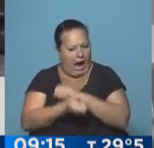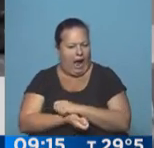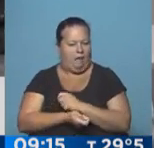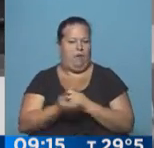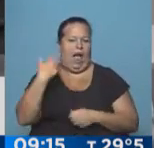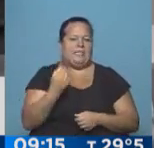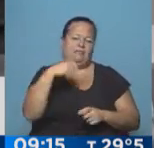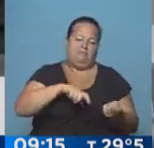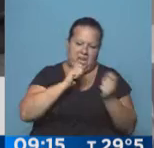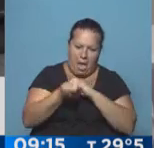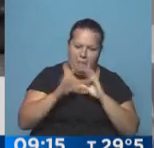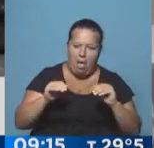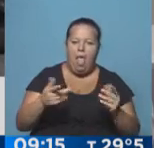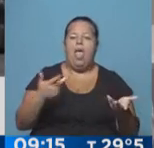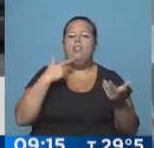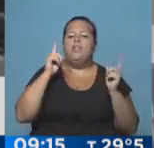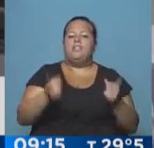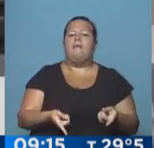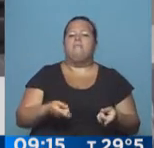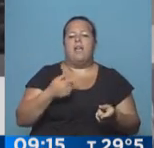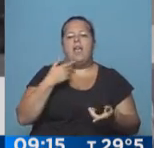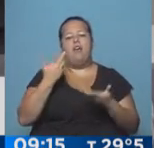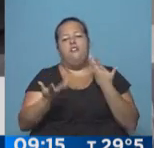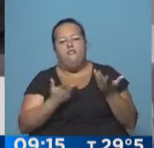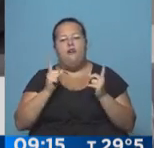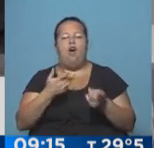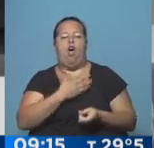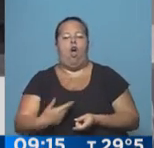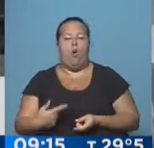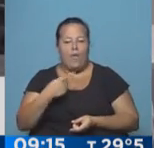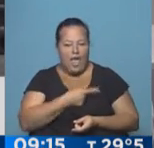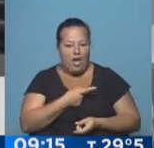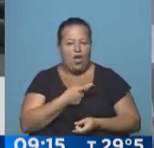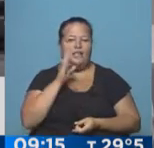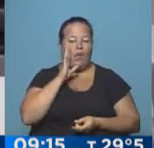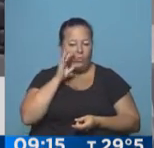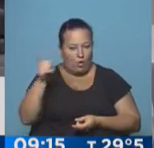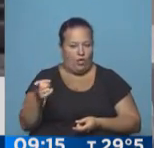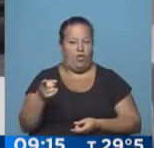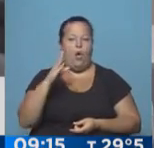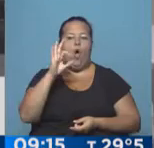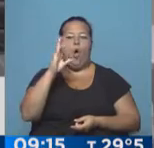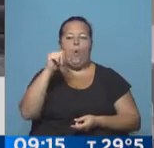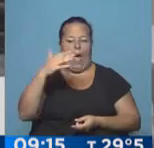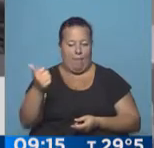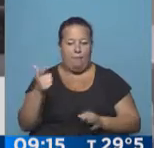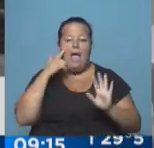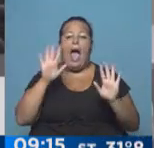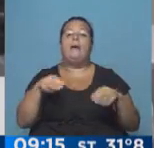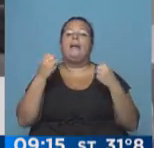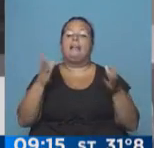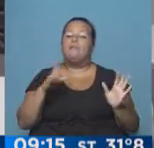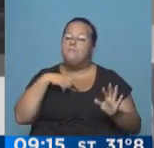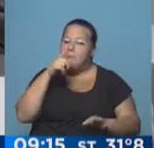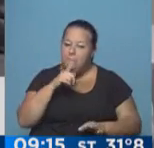postura del gobierno argentino y por otra parte también algún gesto que hubo del gobierno de eeuu del gobierno de barack obama veamos qué pasa porque